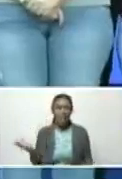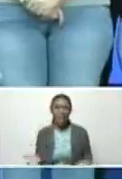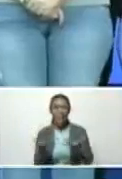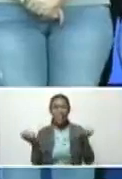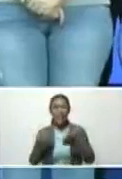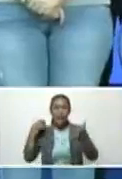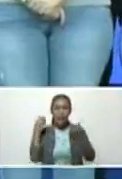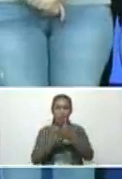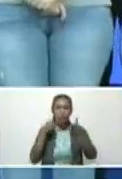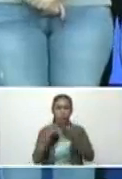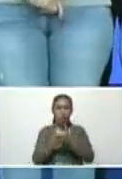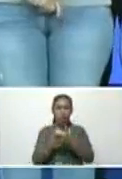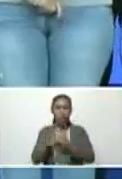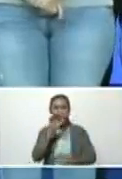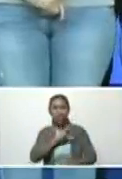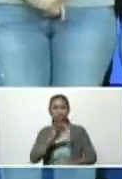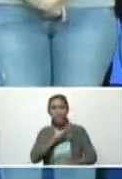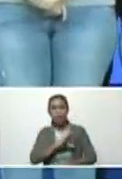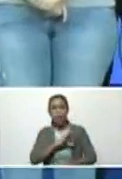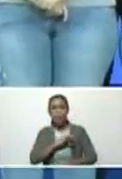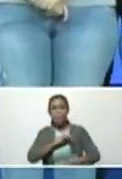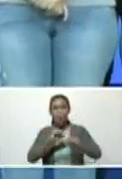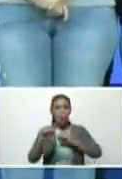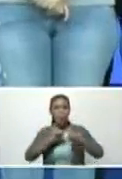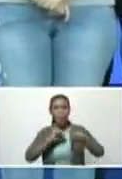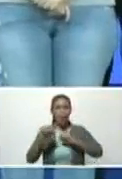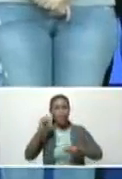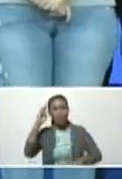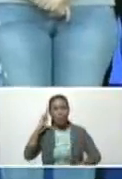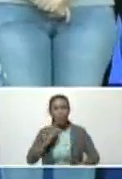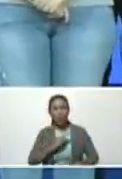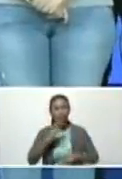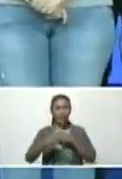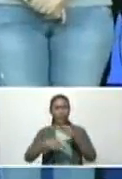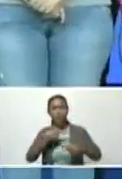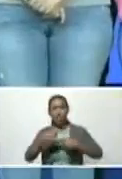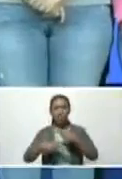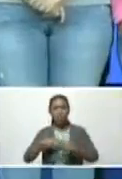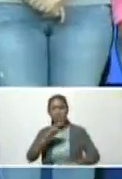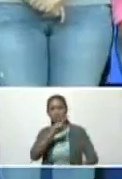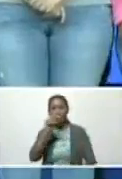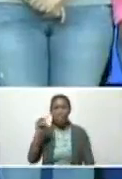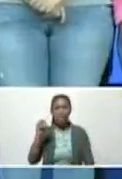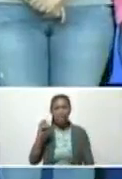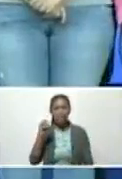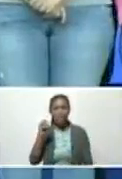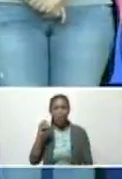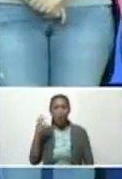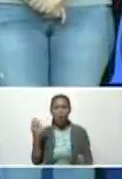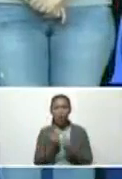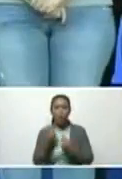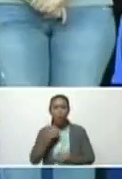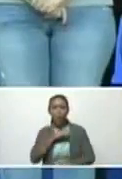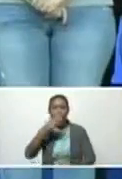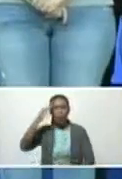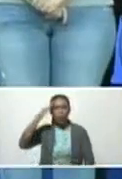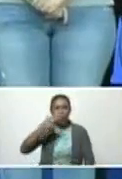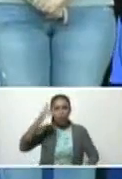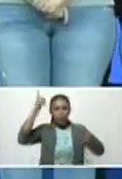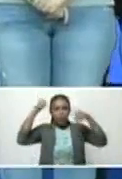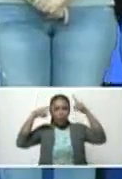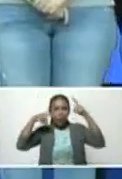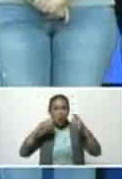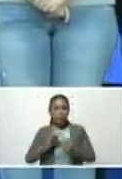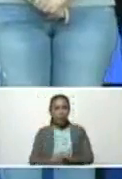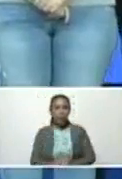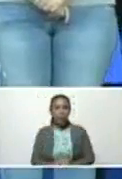lucha social, en el movimiento bolivariano revolucionario 200 con nuestro comandante Chávez.